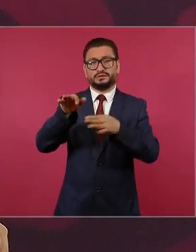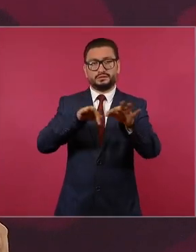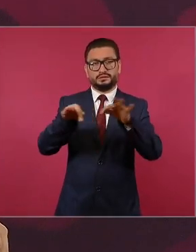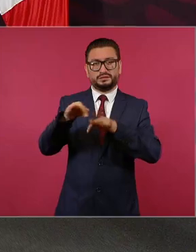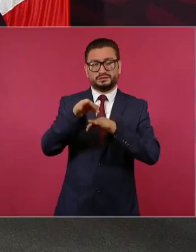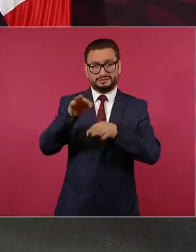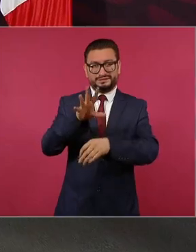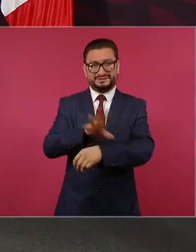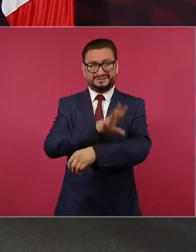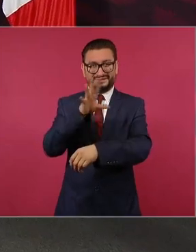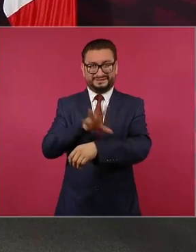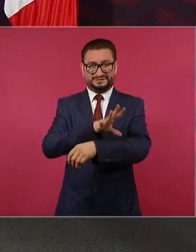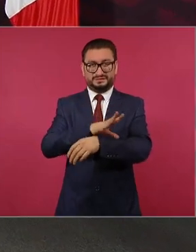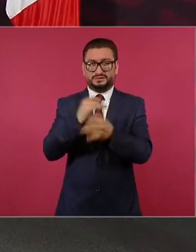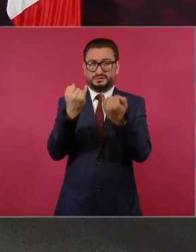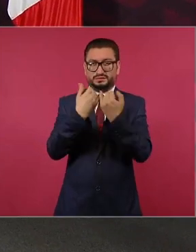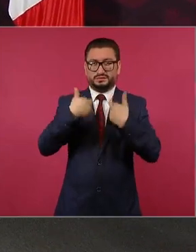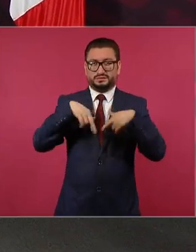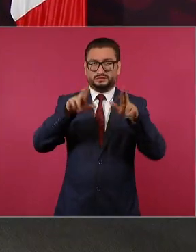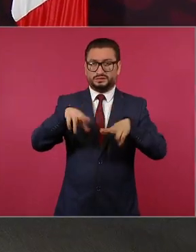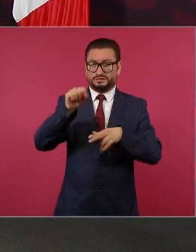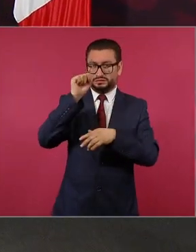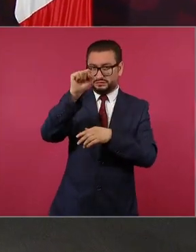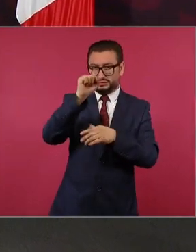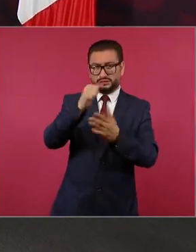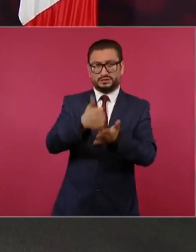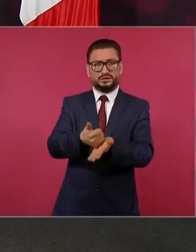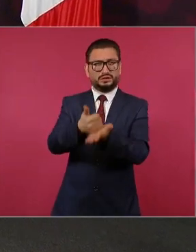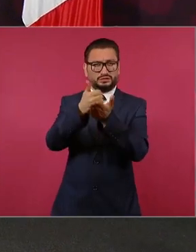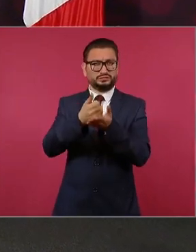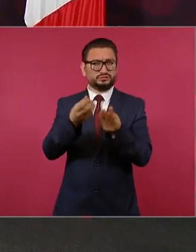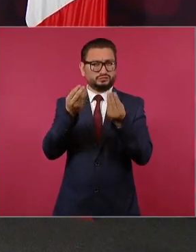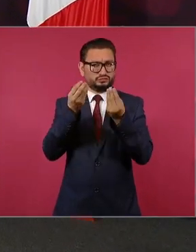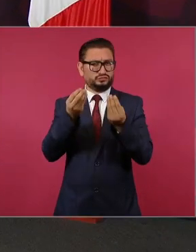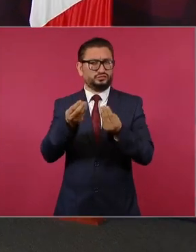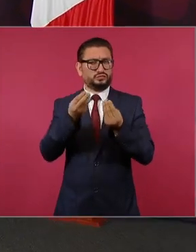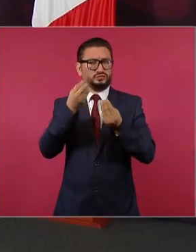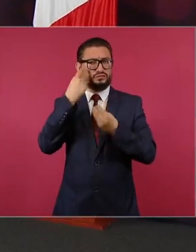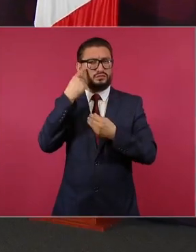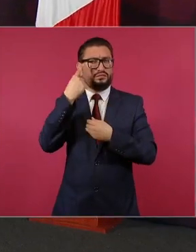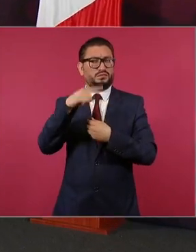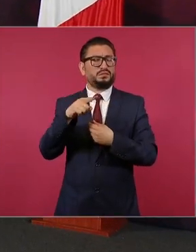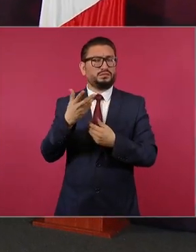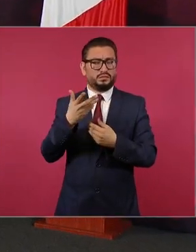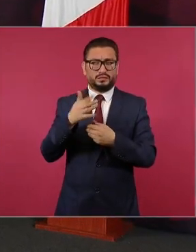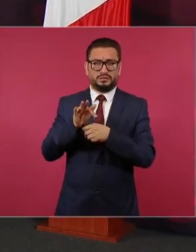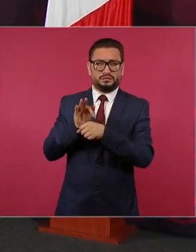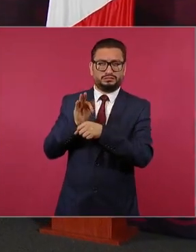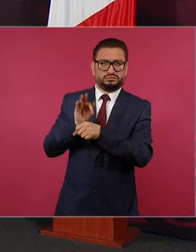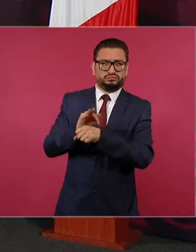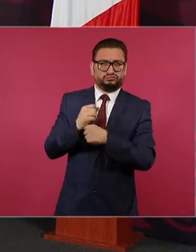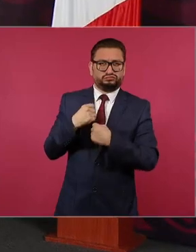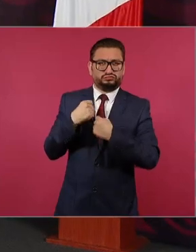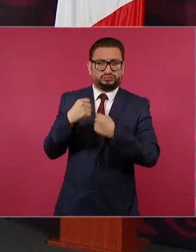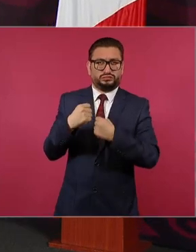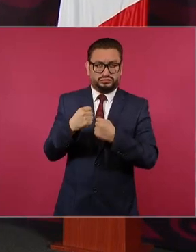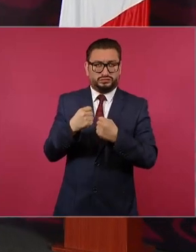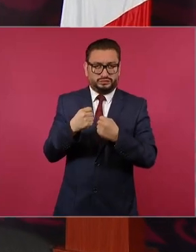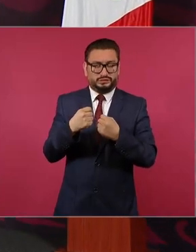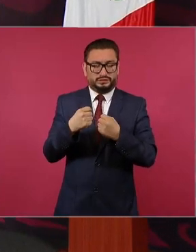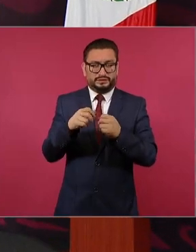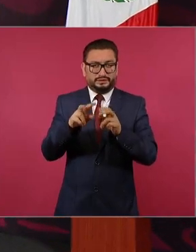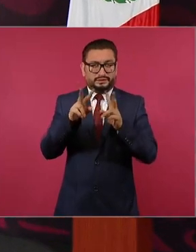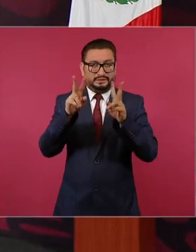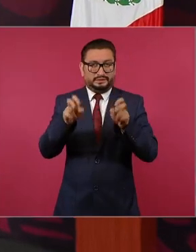la representación sindical ha ayudado mucho para el fortalecimiento de la industria